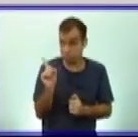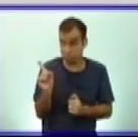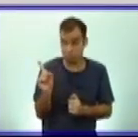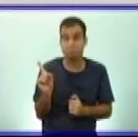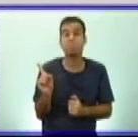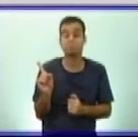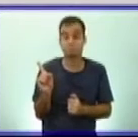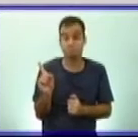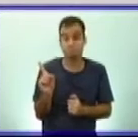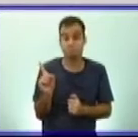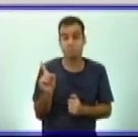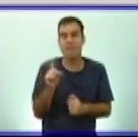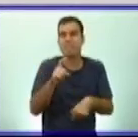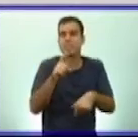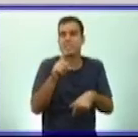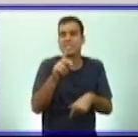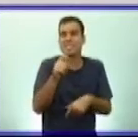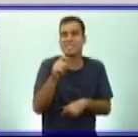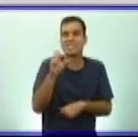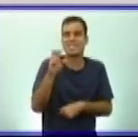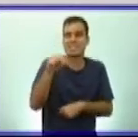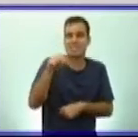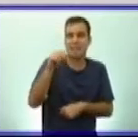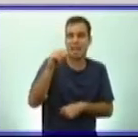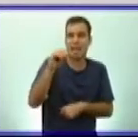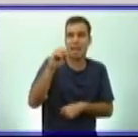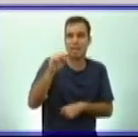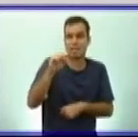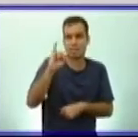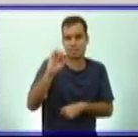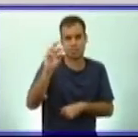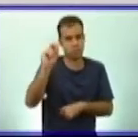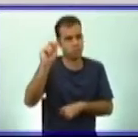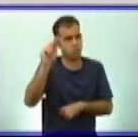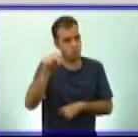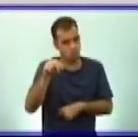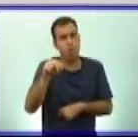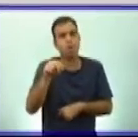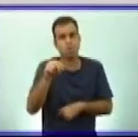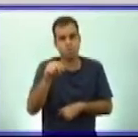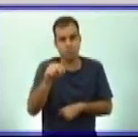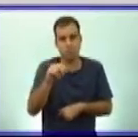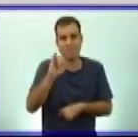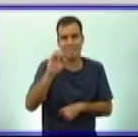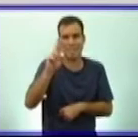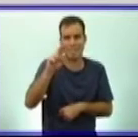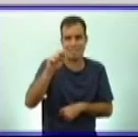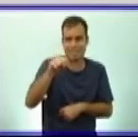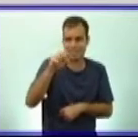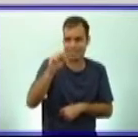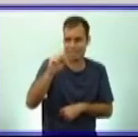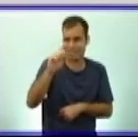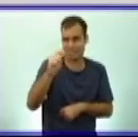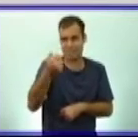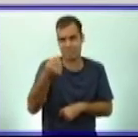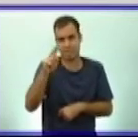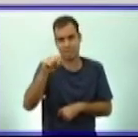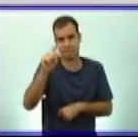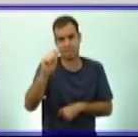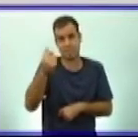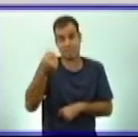sub m implica tensión máxima. Igual ocurre en la expresión de la corriente. Tendríamos